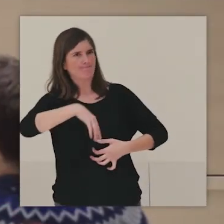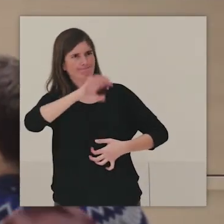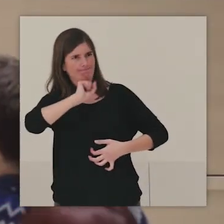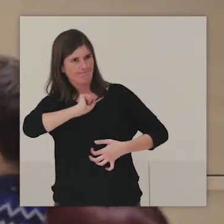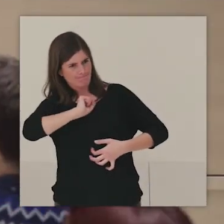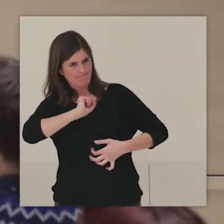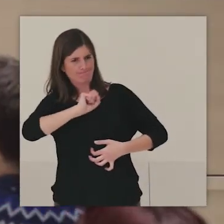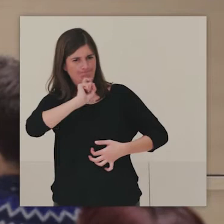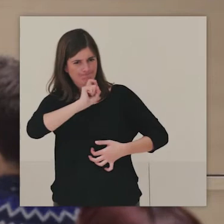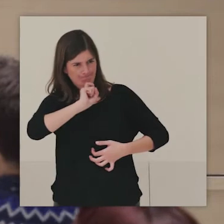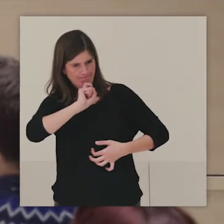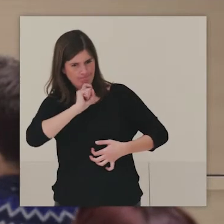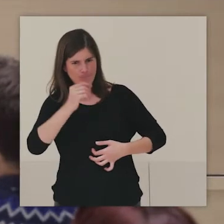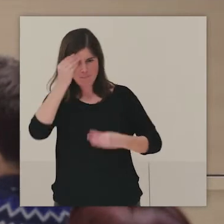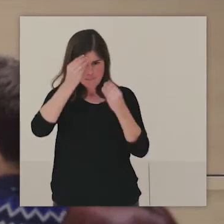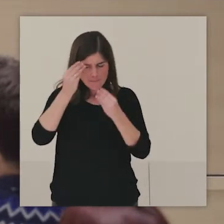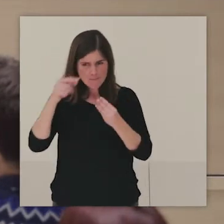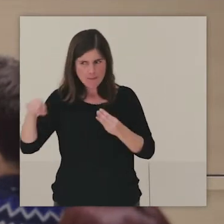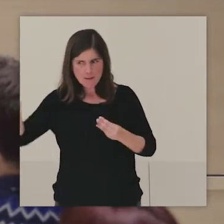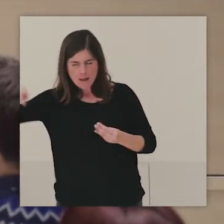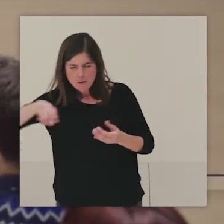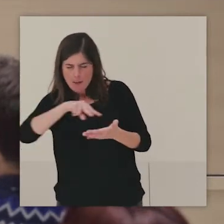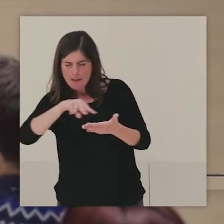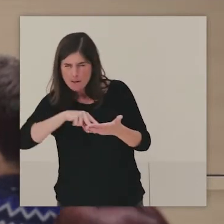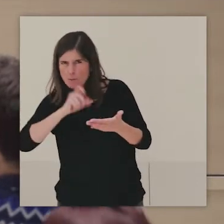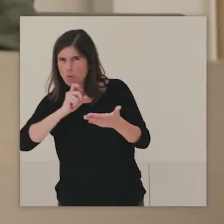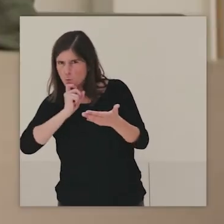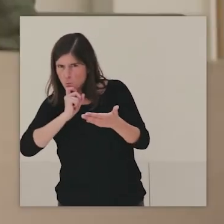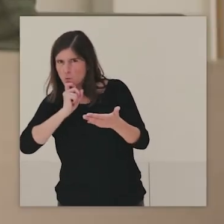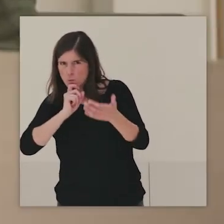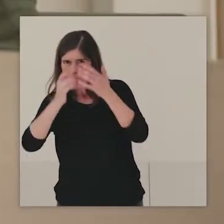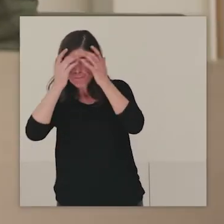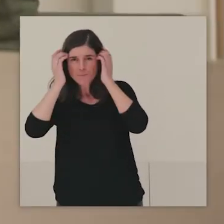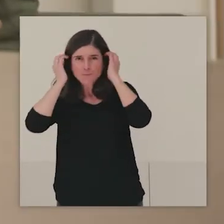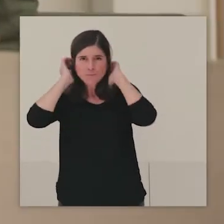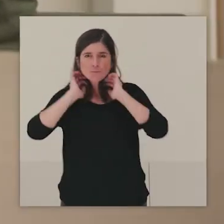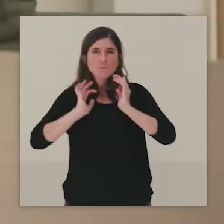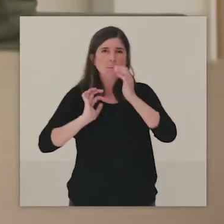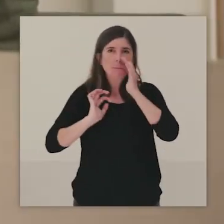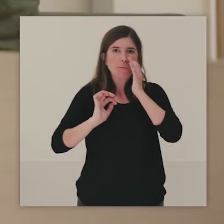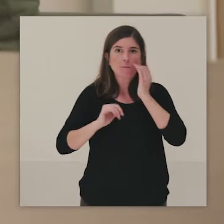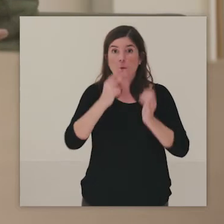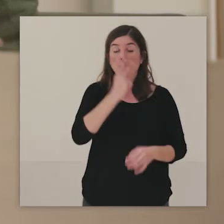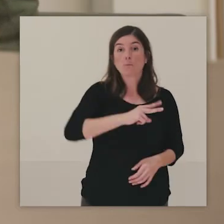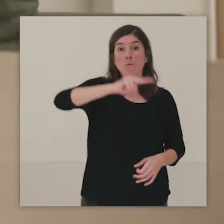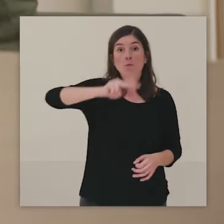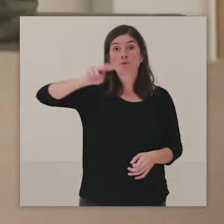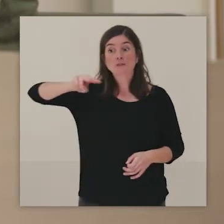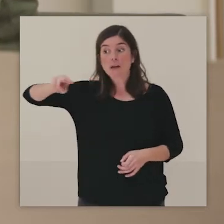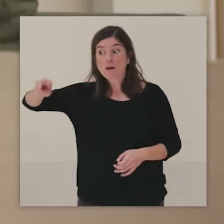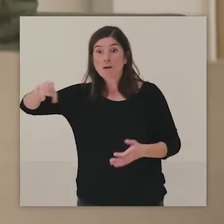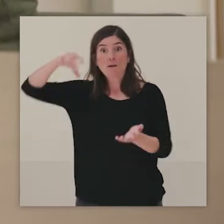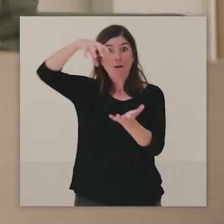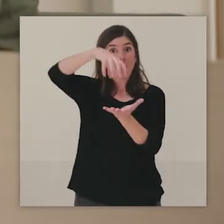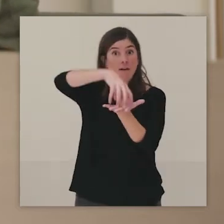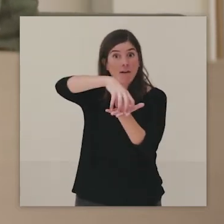Tenemos siempre que pensar en cómo leen las personas que nos van a leer. Hay que tener en cuenta que el museo es un lugar que